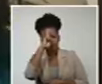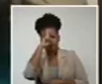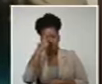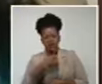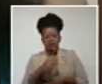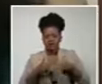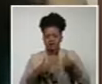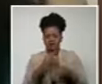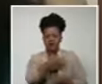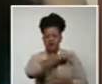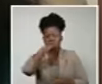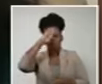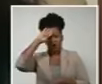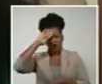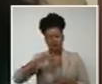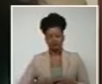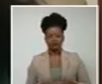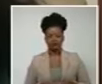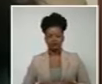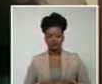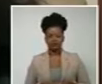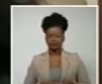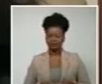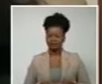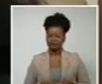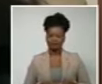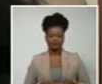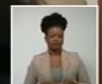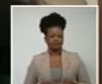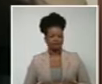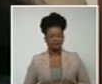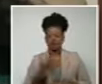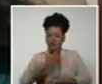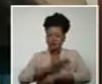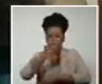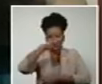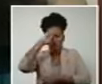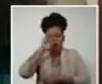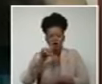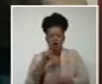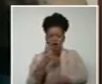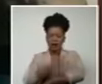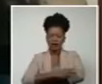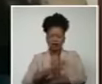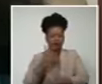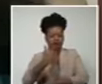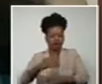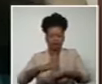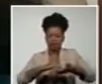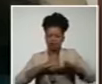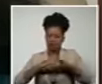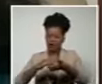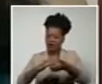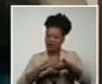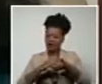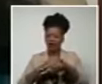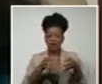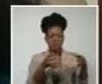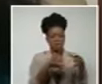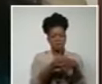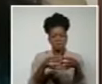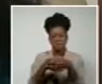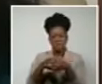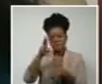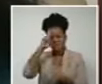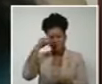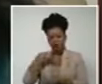cubano. Es impensable que Cuba, siendo un país tan solidario, que incluso lleva brigadas médicas a